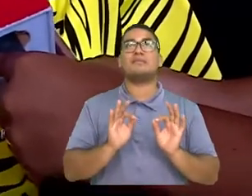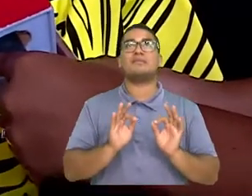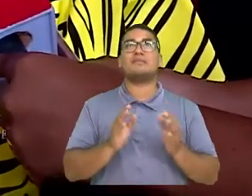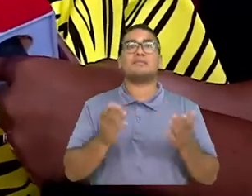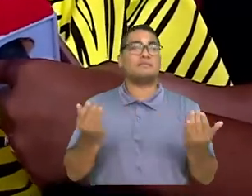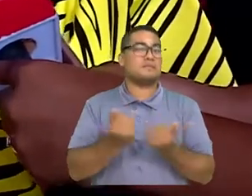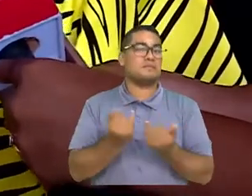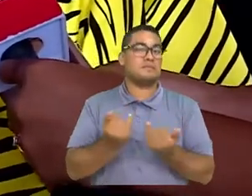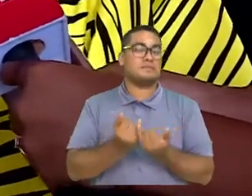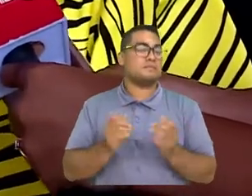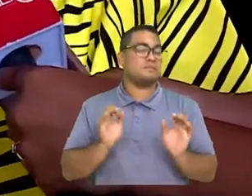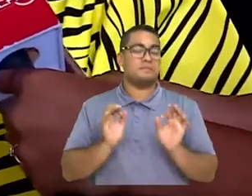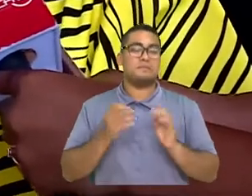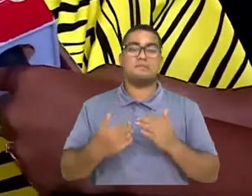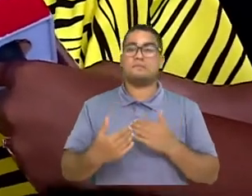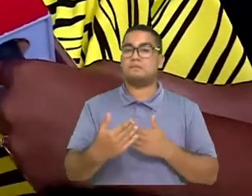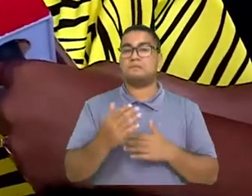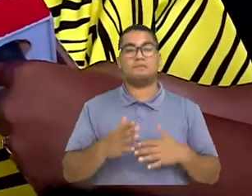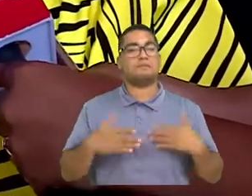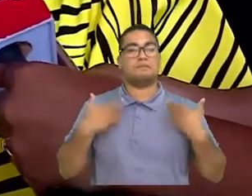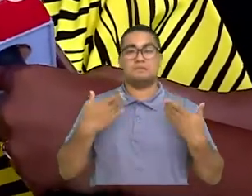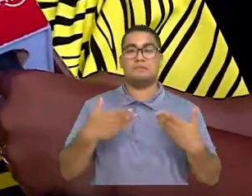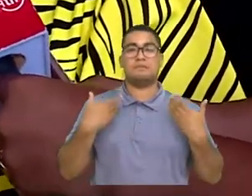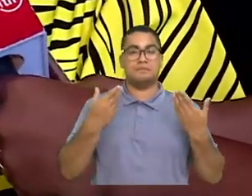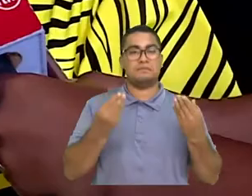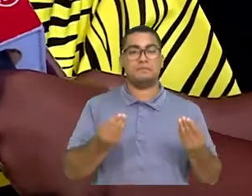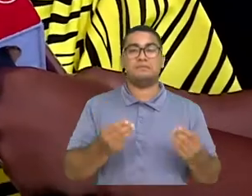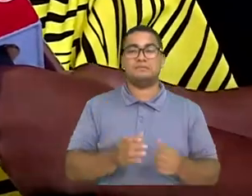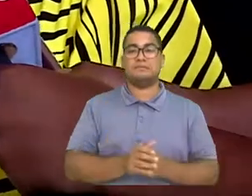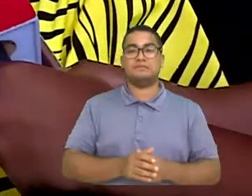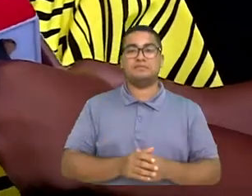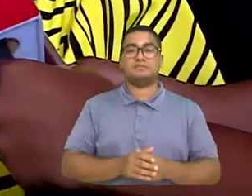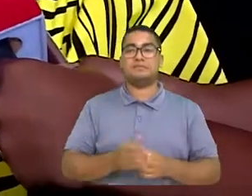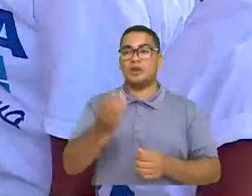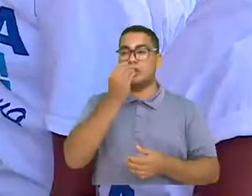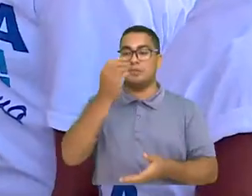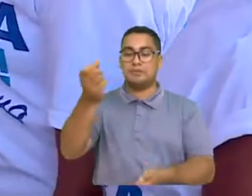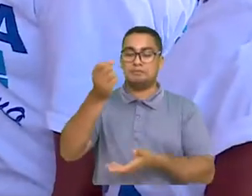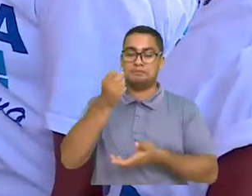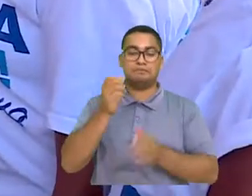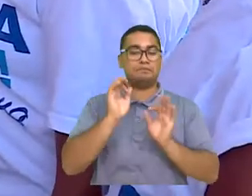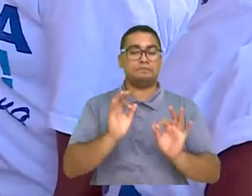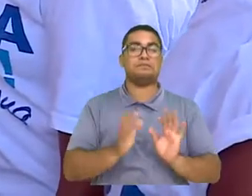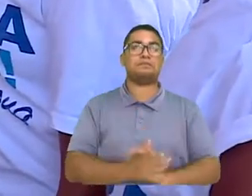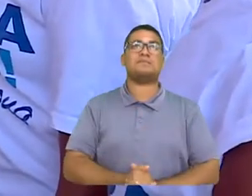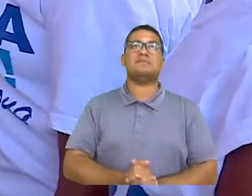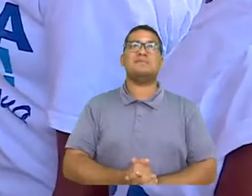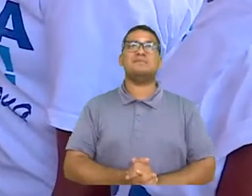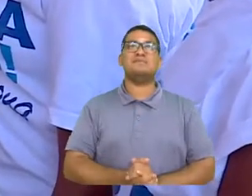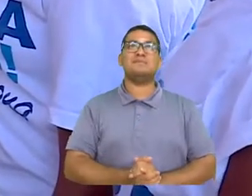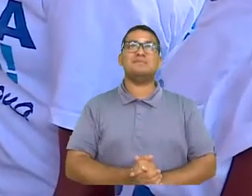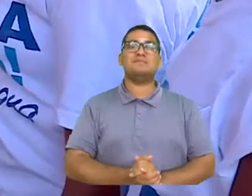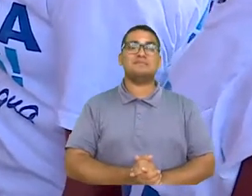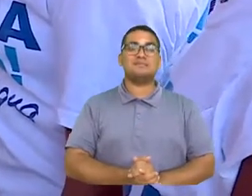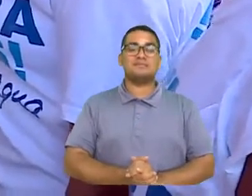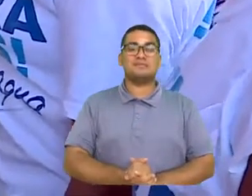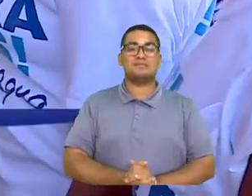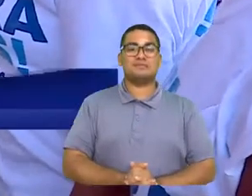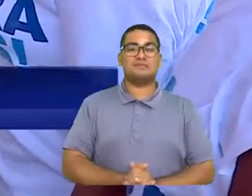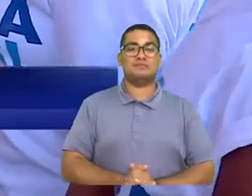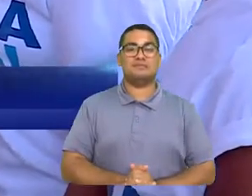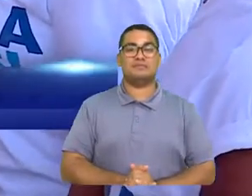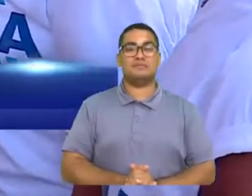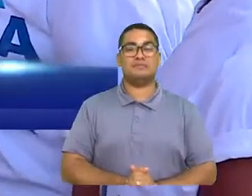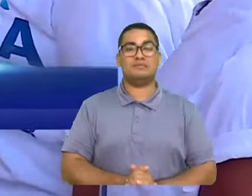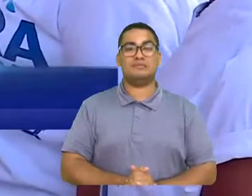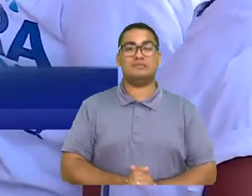todo sirve. Todo es muy alegre. Recibir el alimento. Eso no me da la confianza que